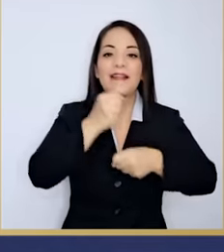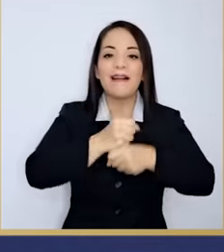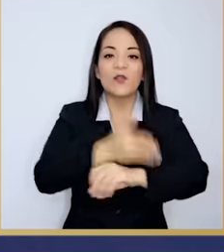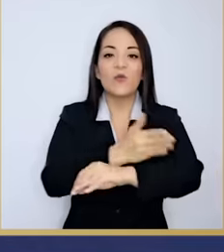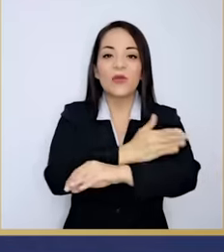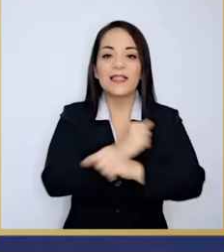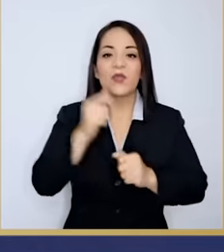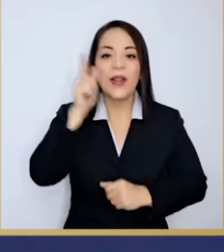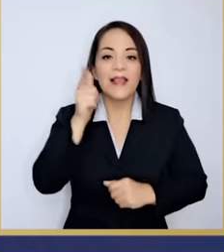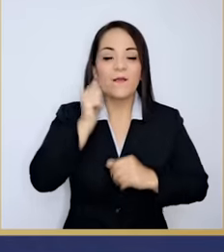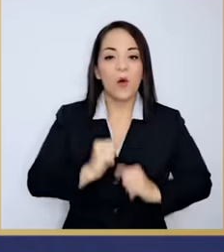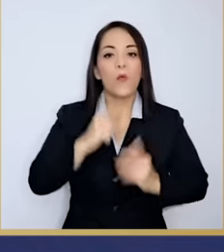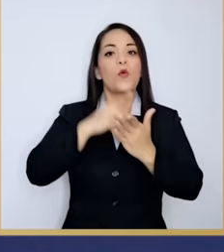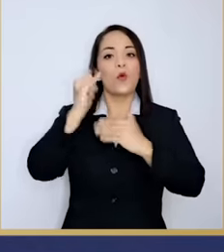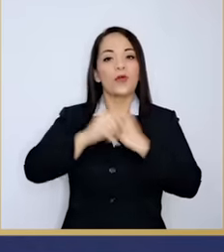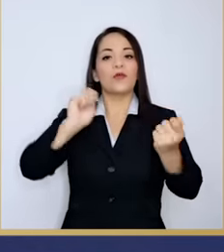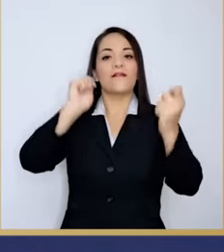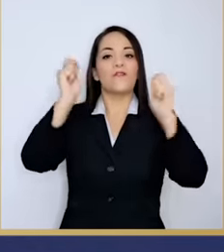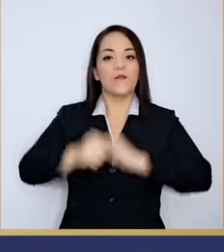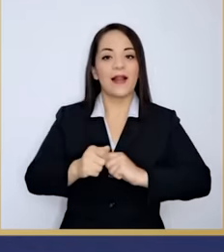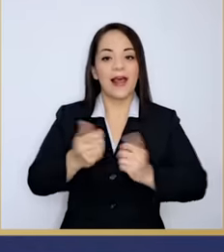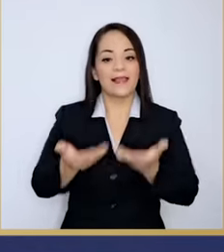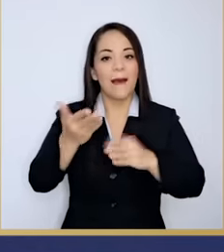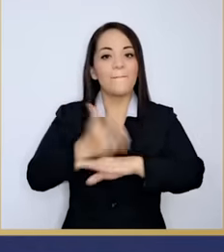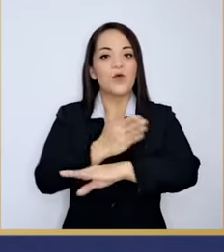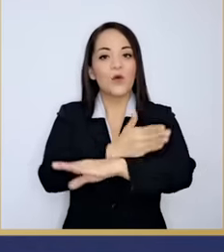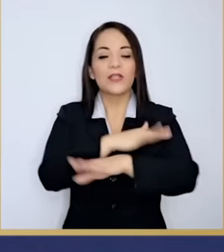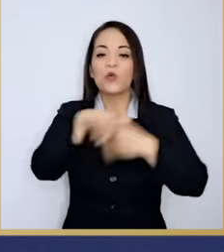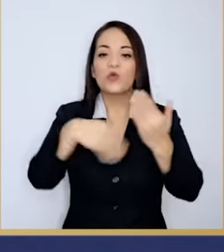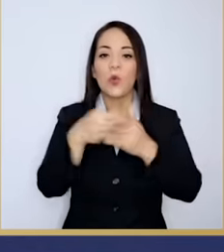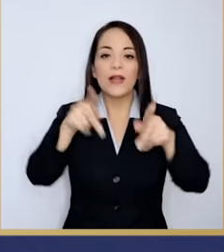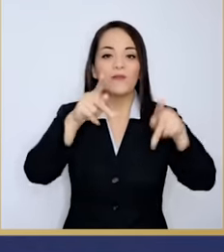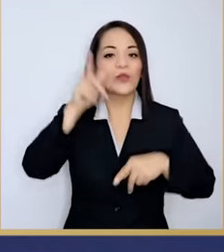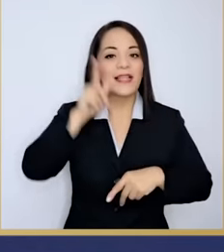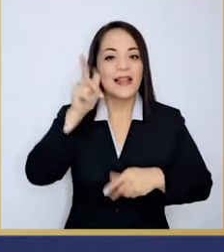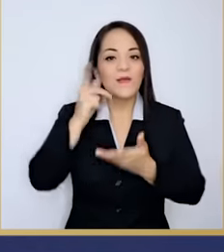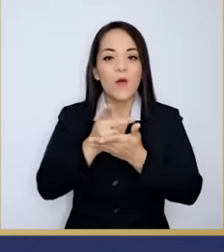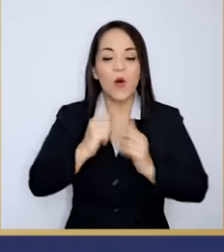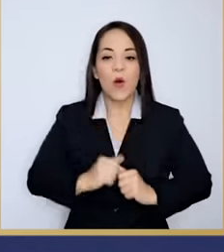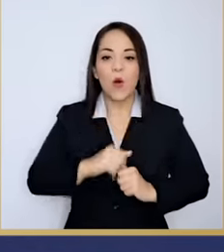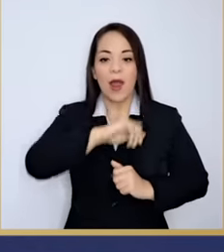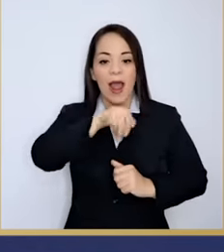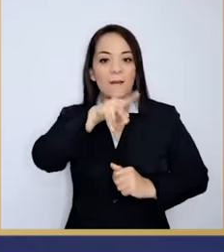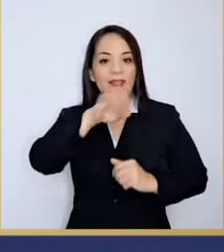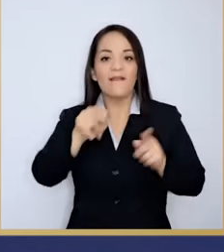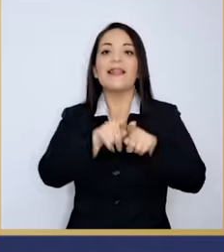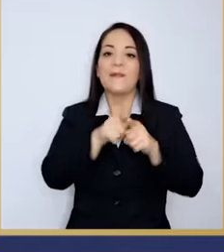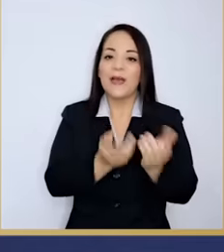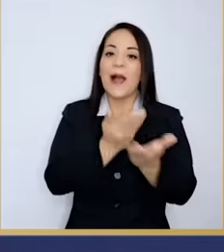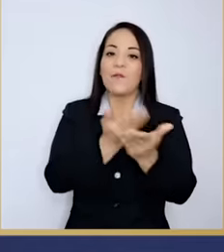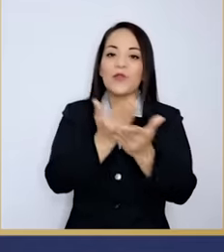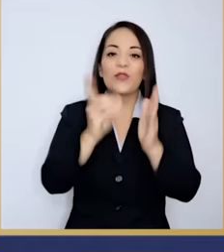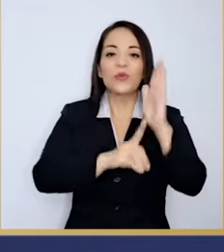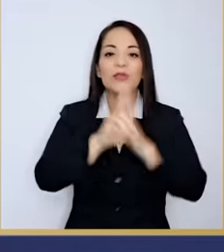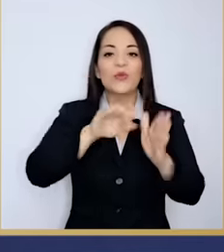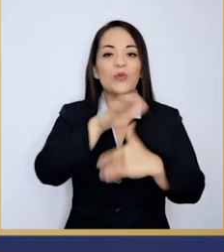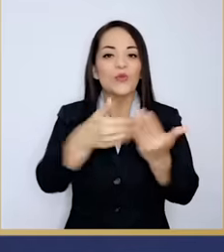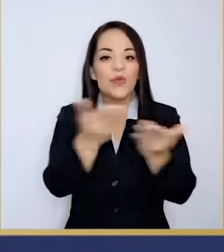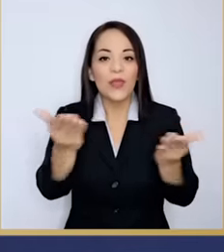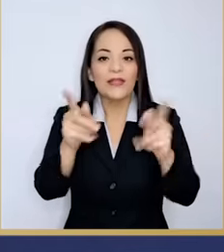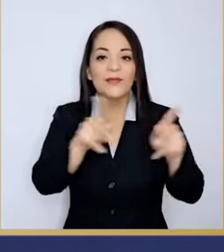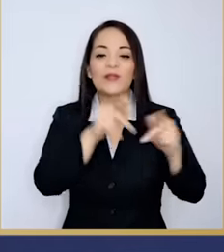personas trabajando y progresando en Limón. Un proyecto que transformará y traerá progreso para todos en el Caribe y el renacer de